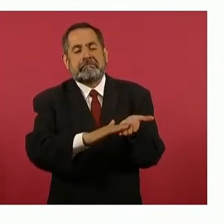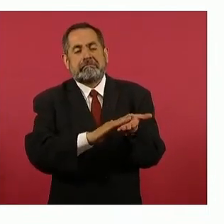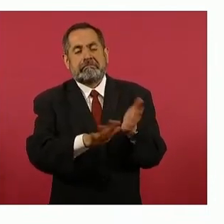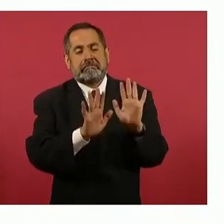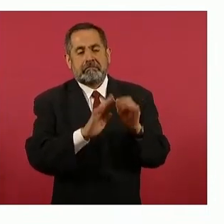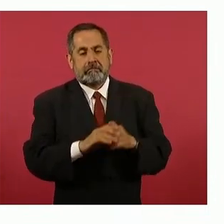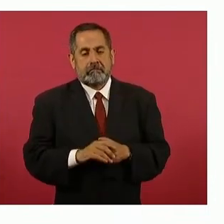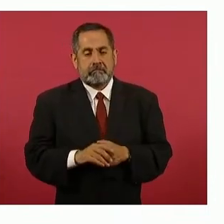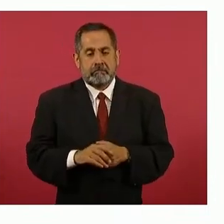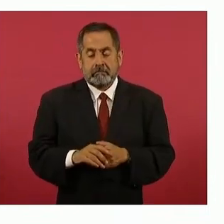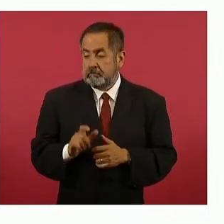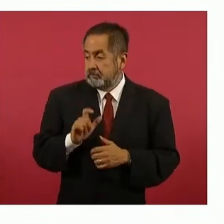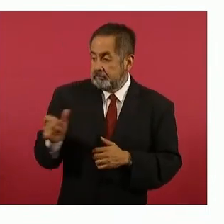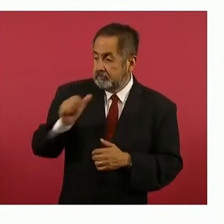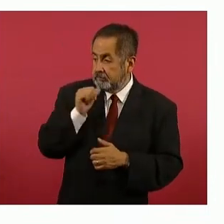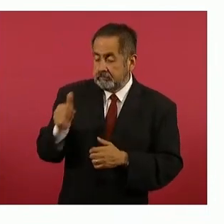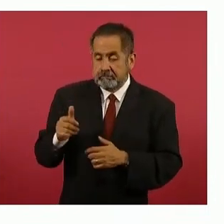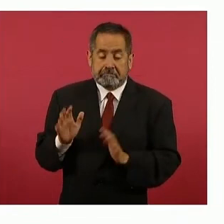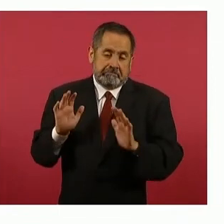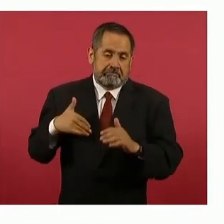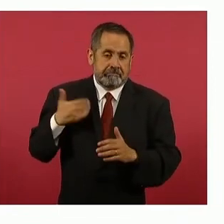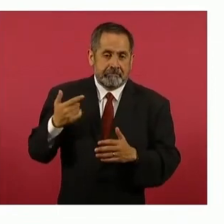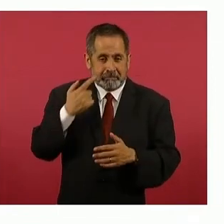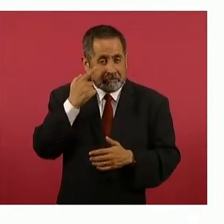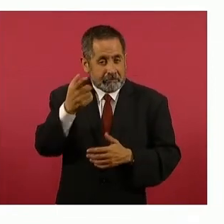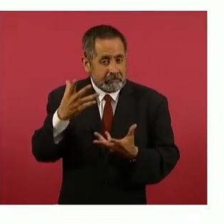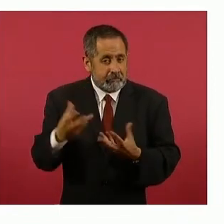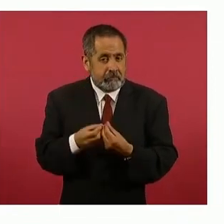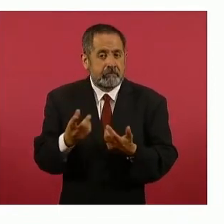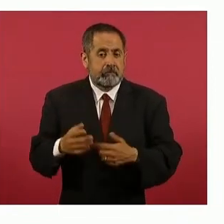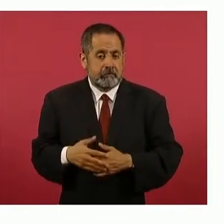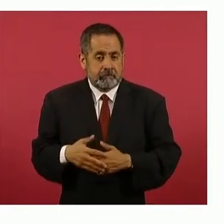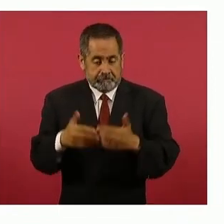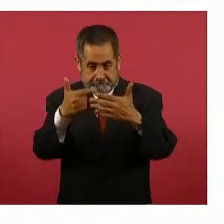empresas. Y no están todas, ¿eh?